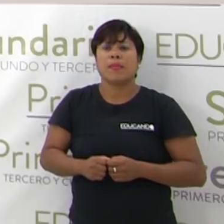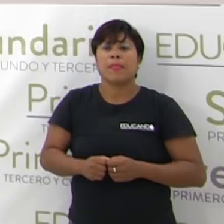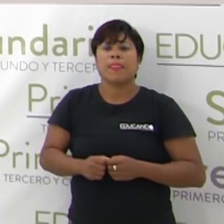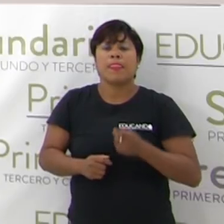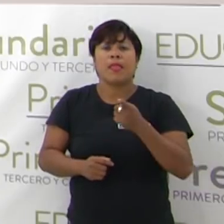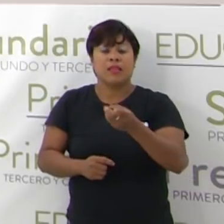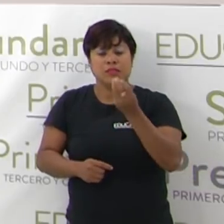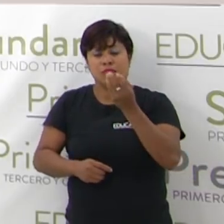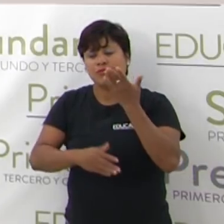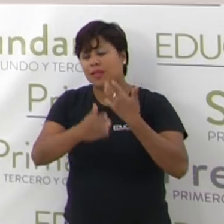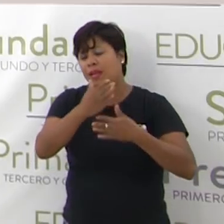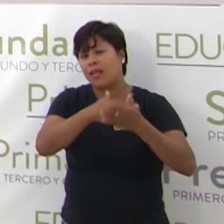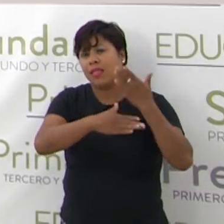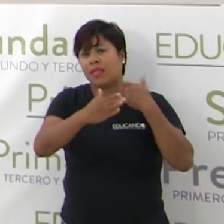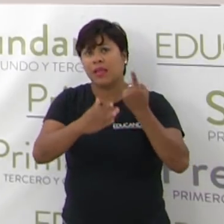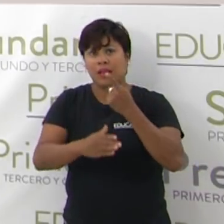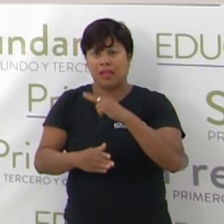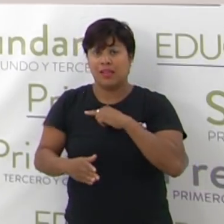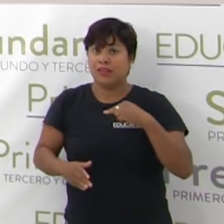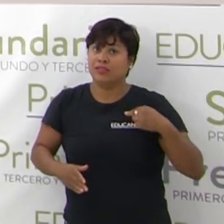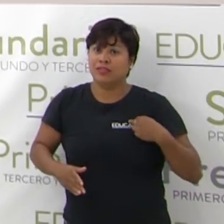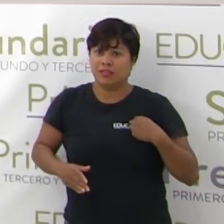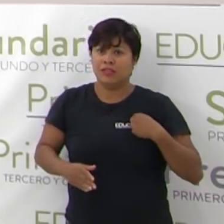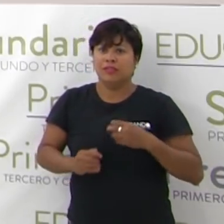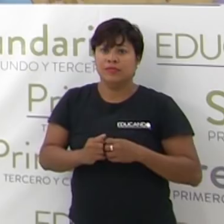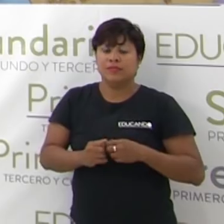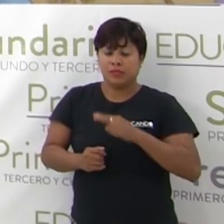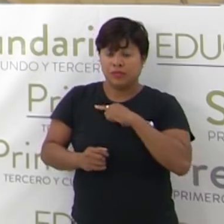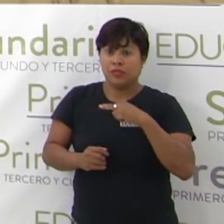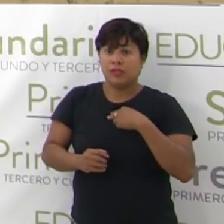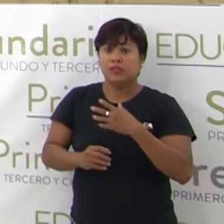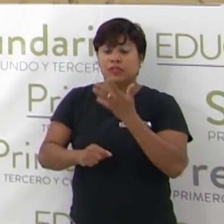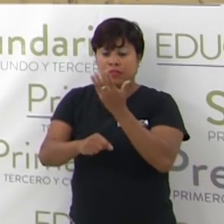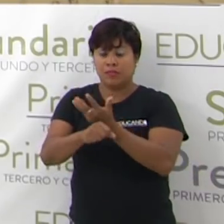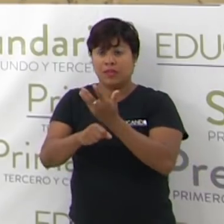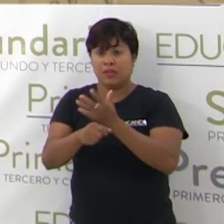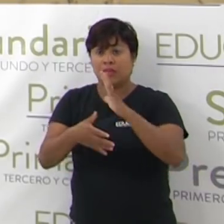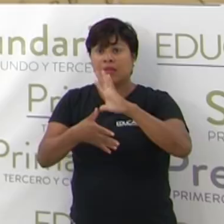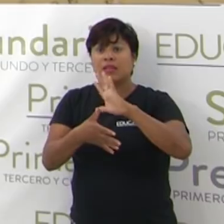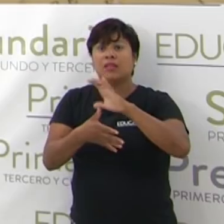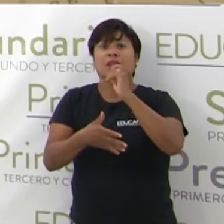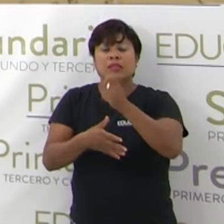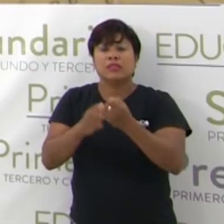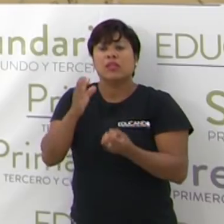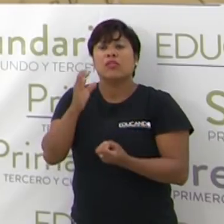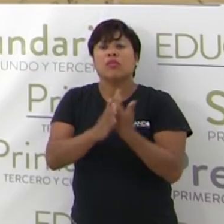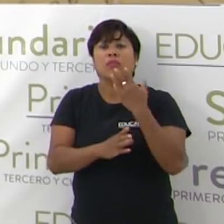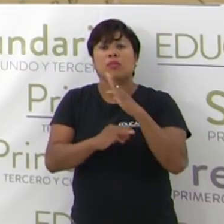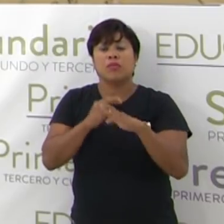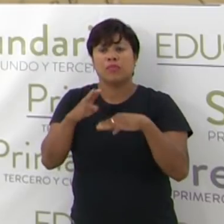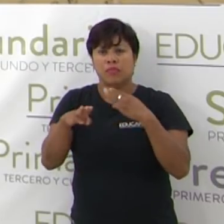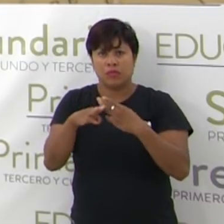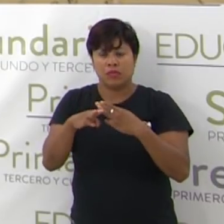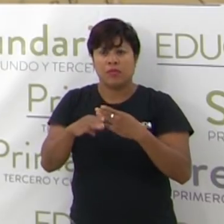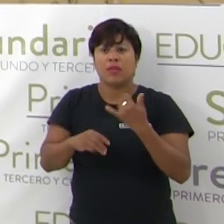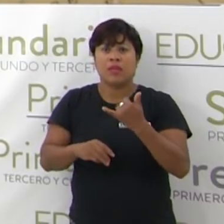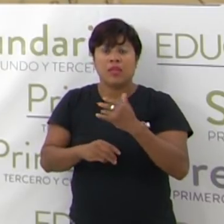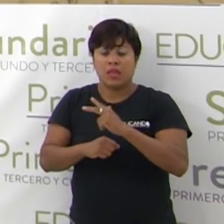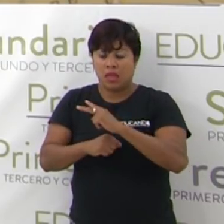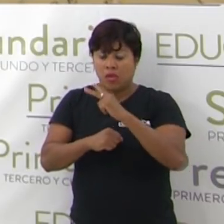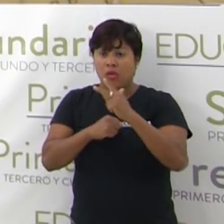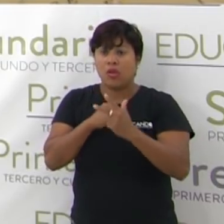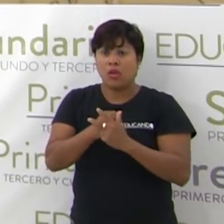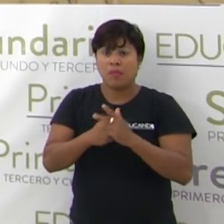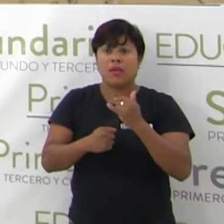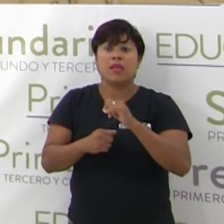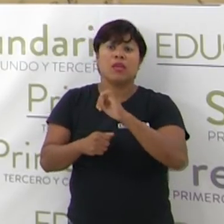fue mucho antes que el de nosotros. Nuestro continente es el nuevo mundo. Y Europa y